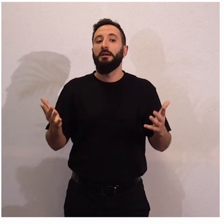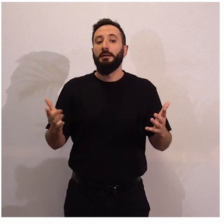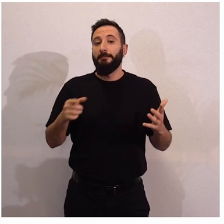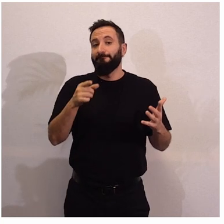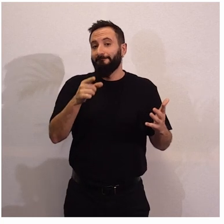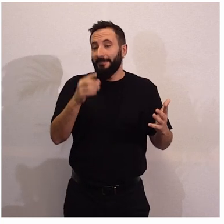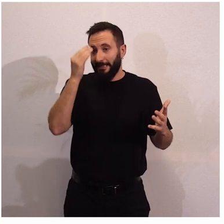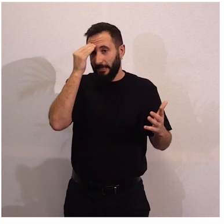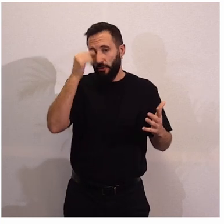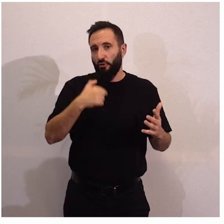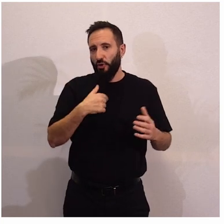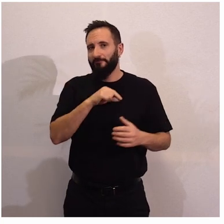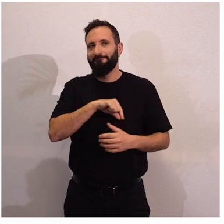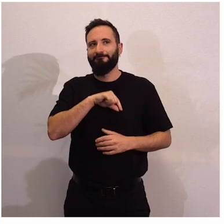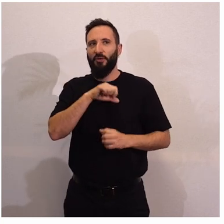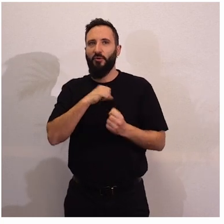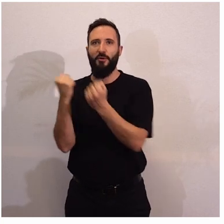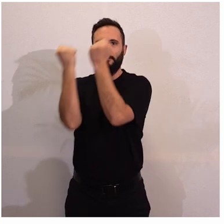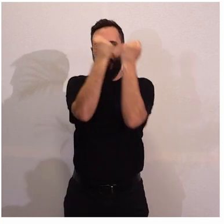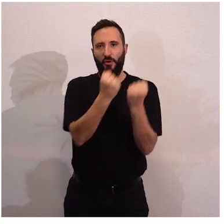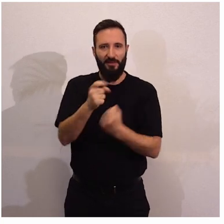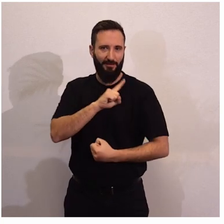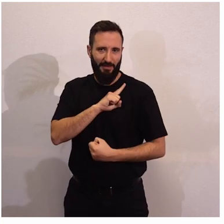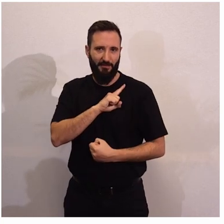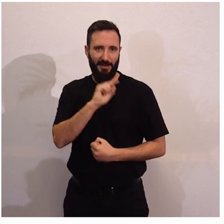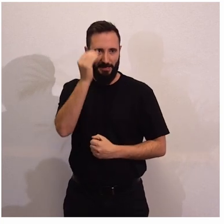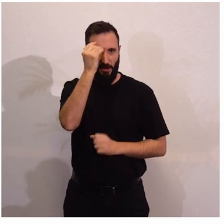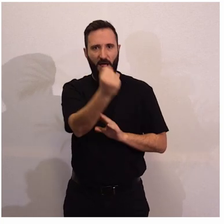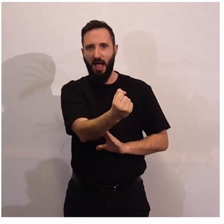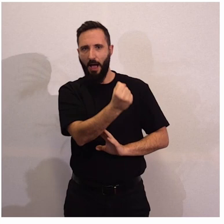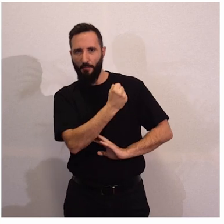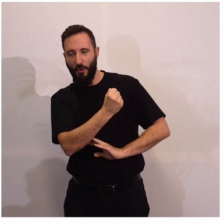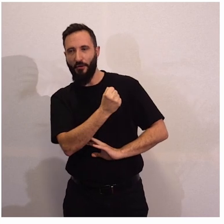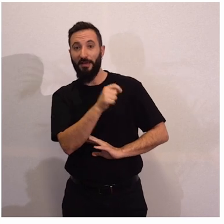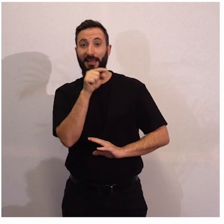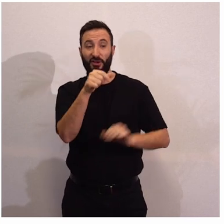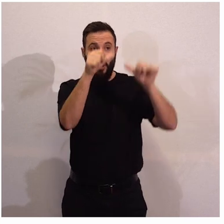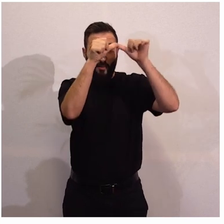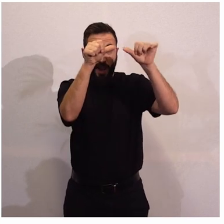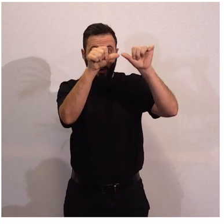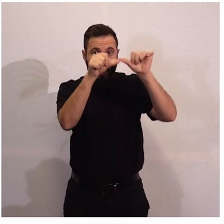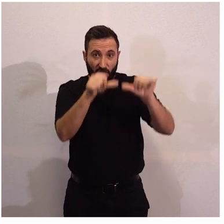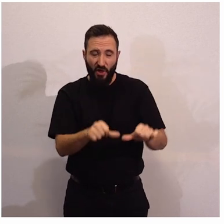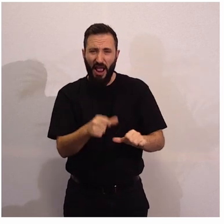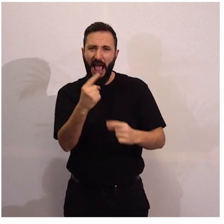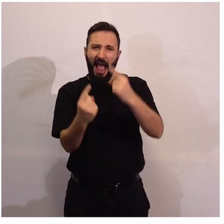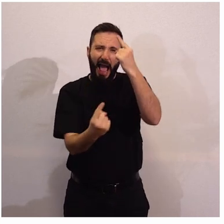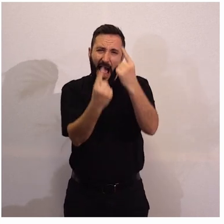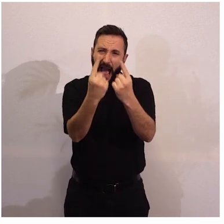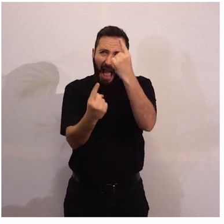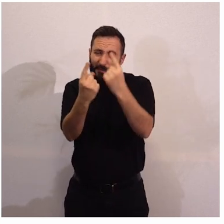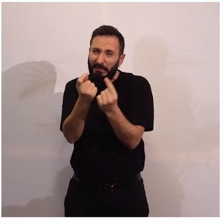ese sentido me encuentro protegida, o sea, me encuentro apoyada. Y esos prejuicios, hay pequeñas